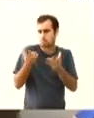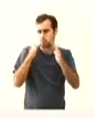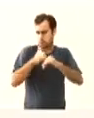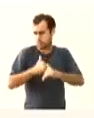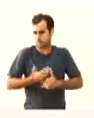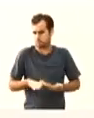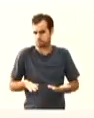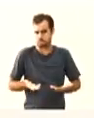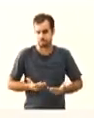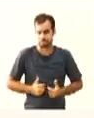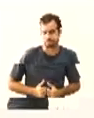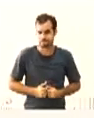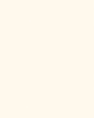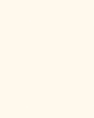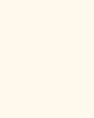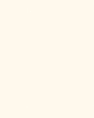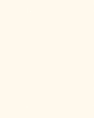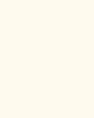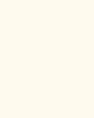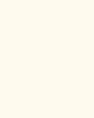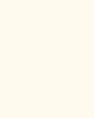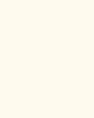propio.